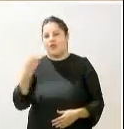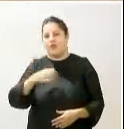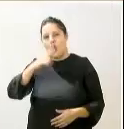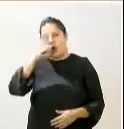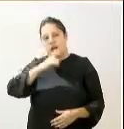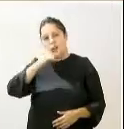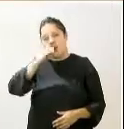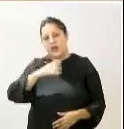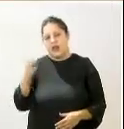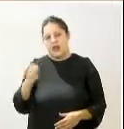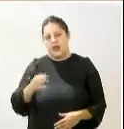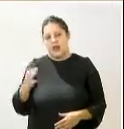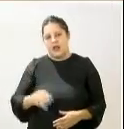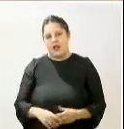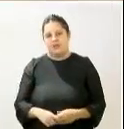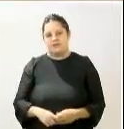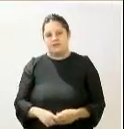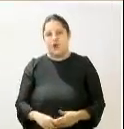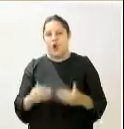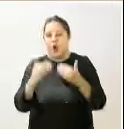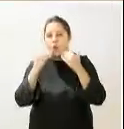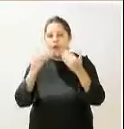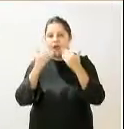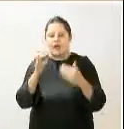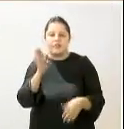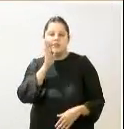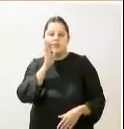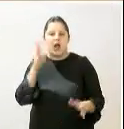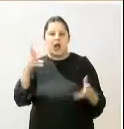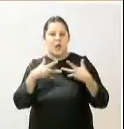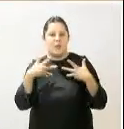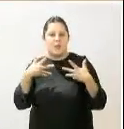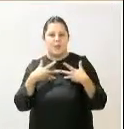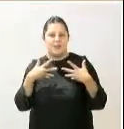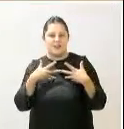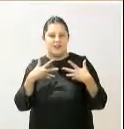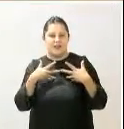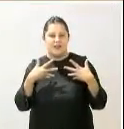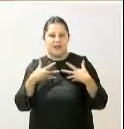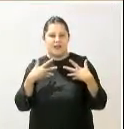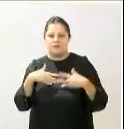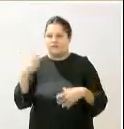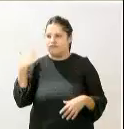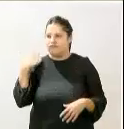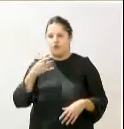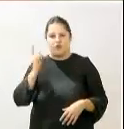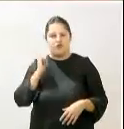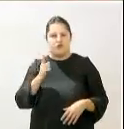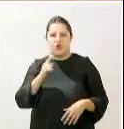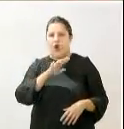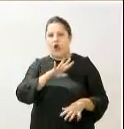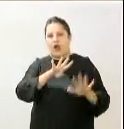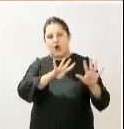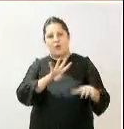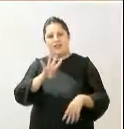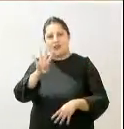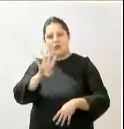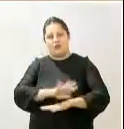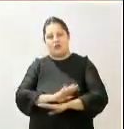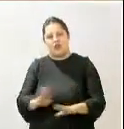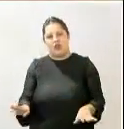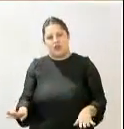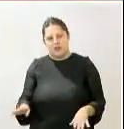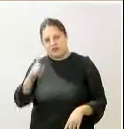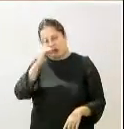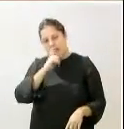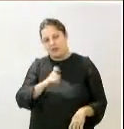habido homenajes a esas víctimas nada más que en el año 94, no en el